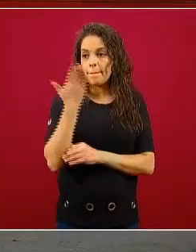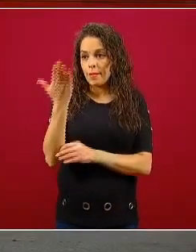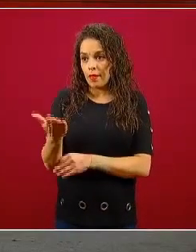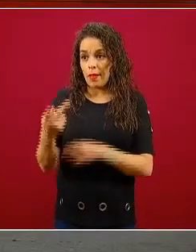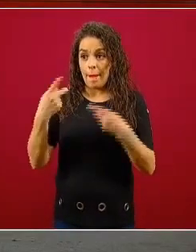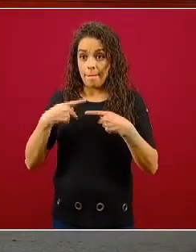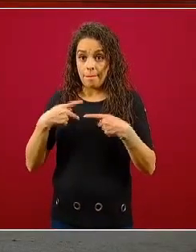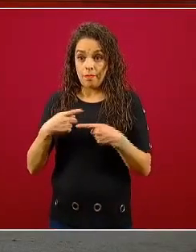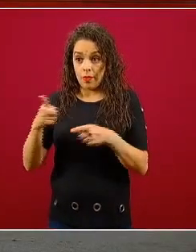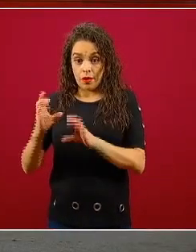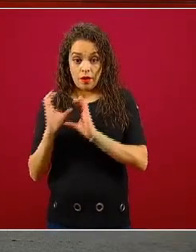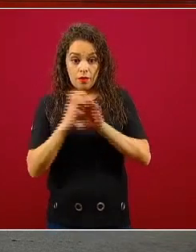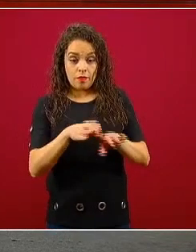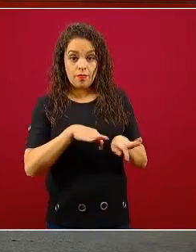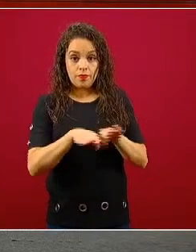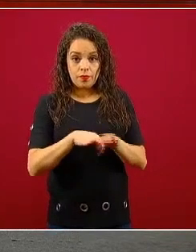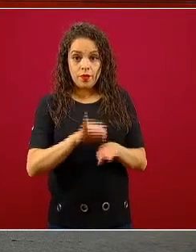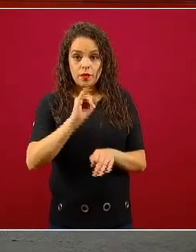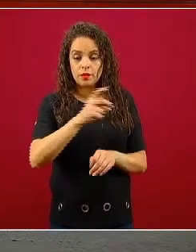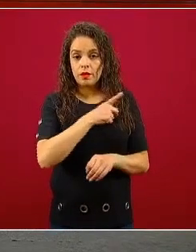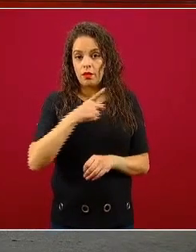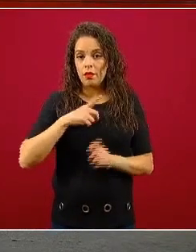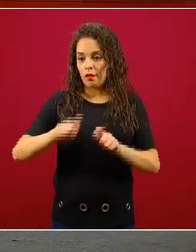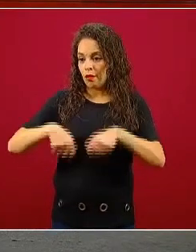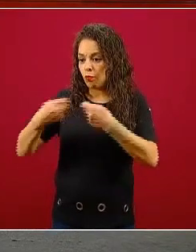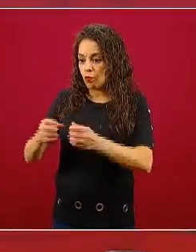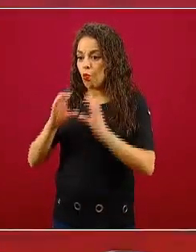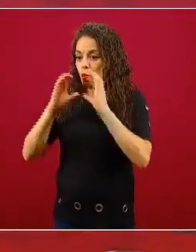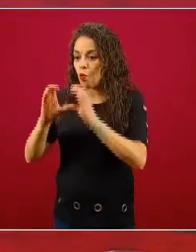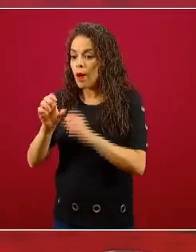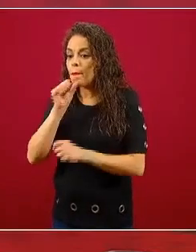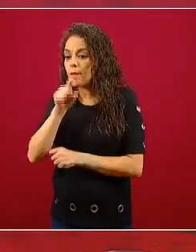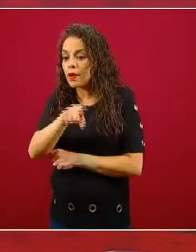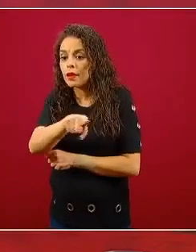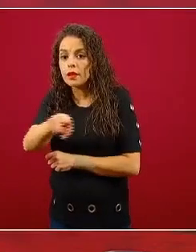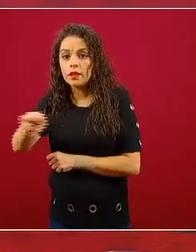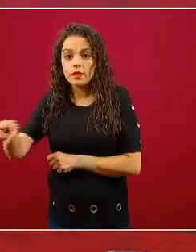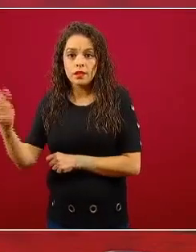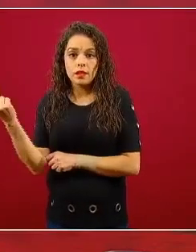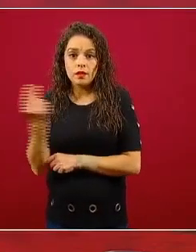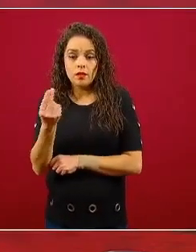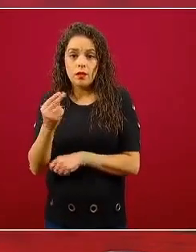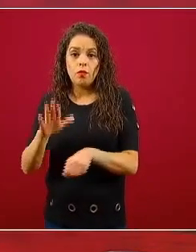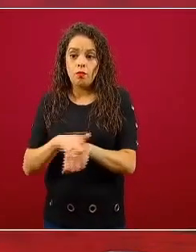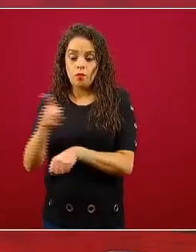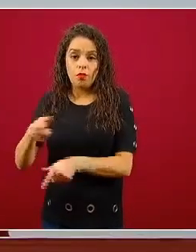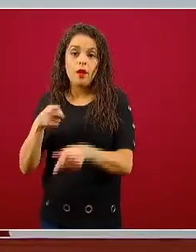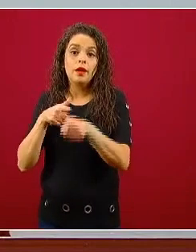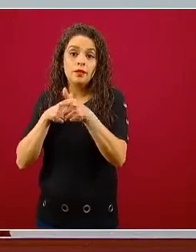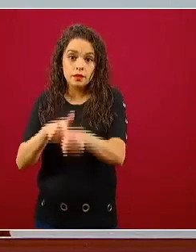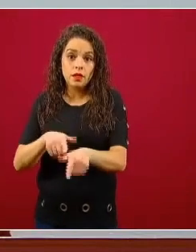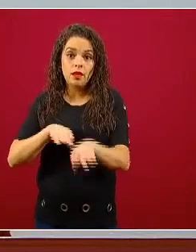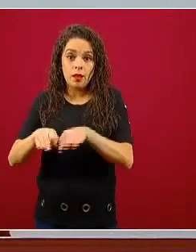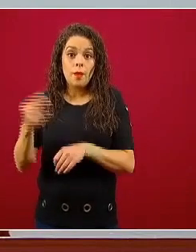empleadores sí proporcionen todo el cuidado que ellas necesitan para seguir trabajando.